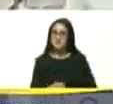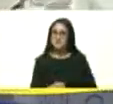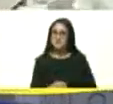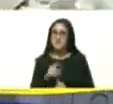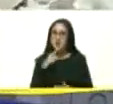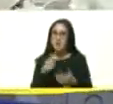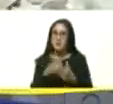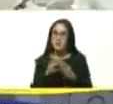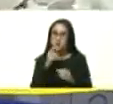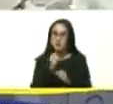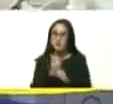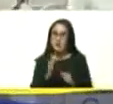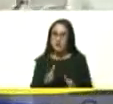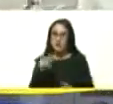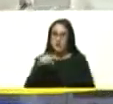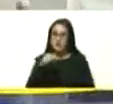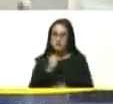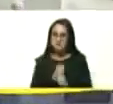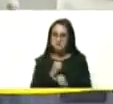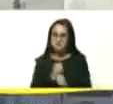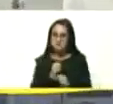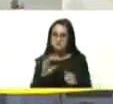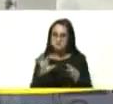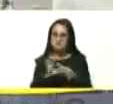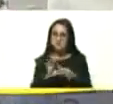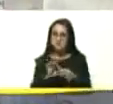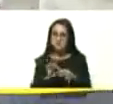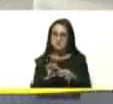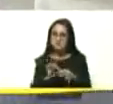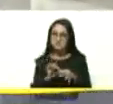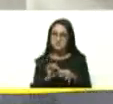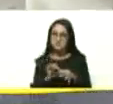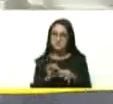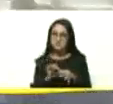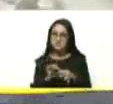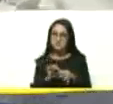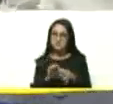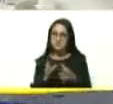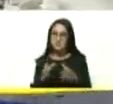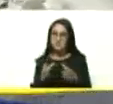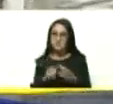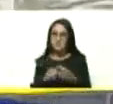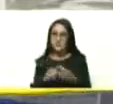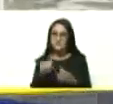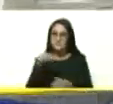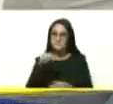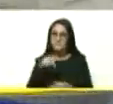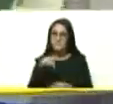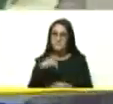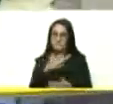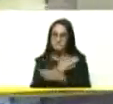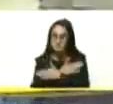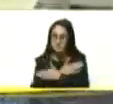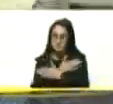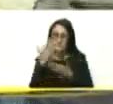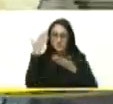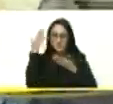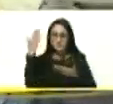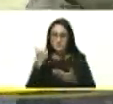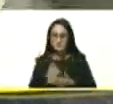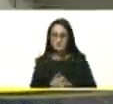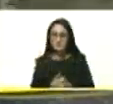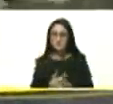nombre de todos los trabajadores que hacemos vida laboral en Consorcio Grano Alto, Complejo Agroindustrial Francisco Lazo Martí, le damos un caluroso saludo. De